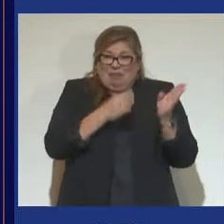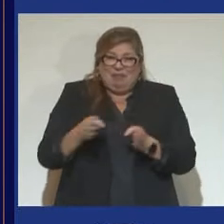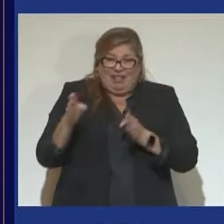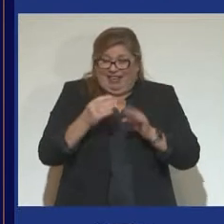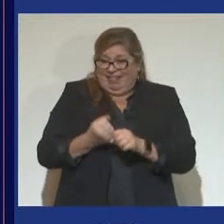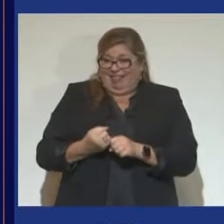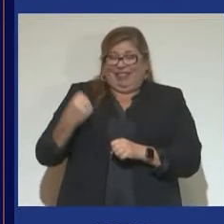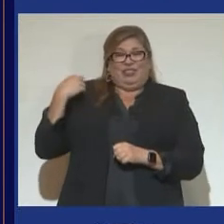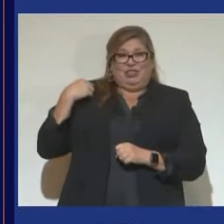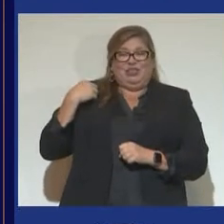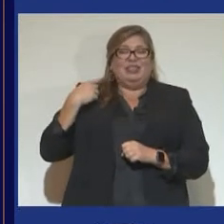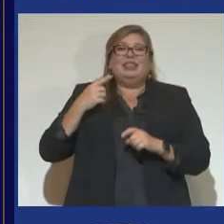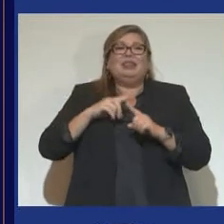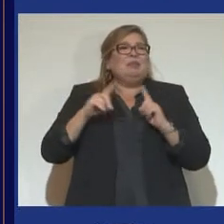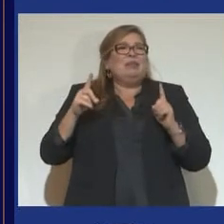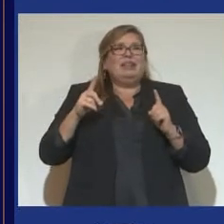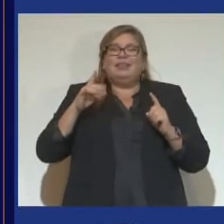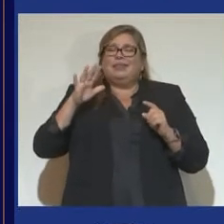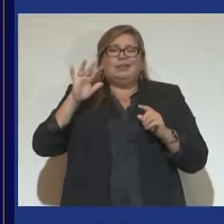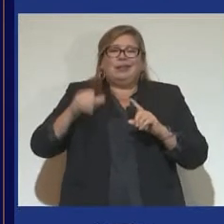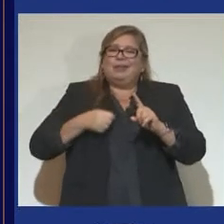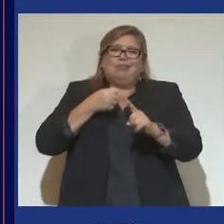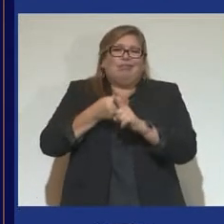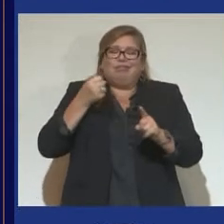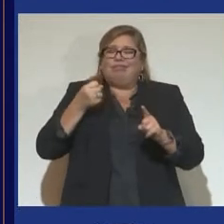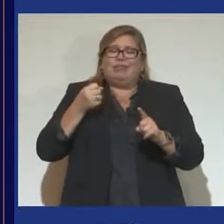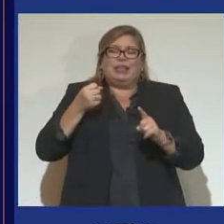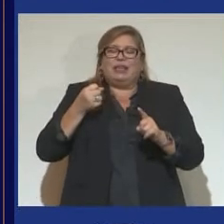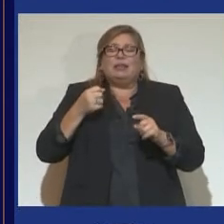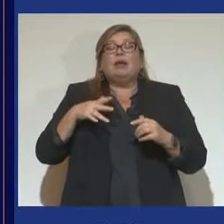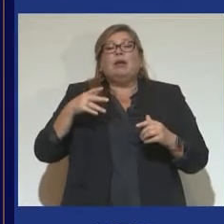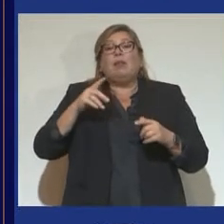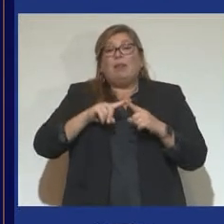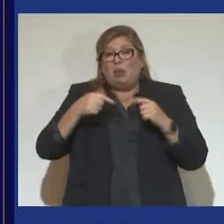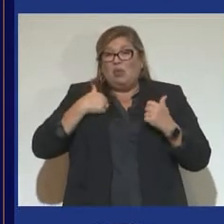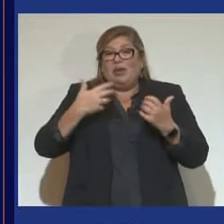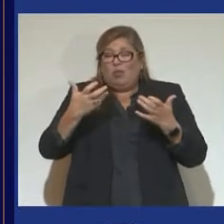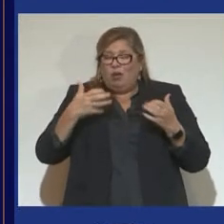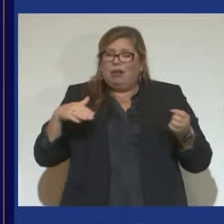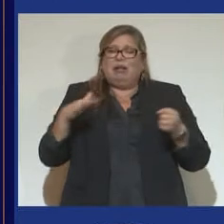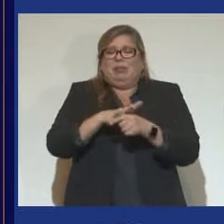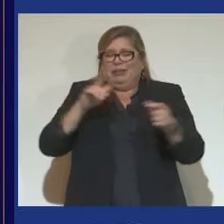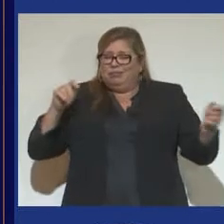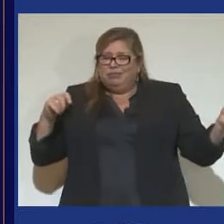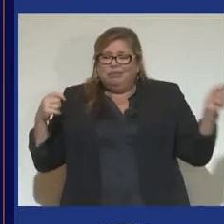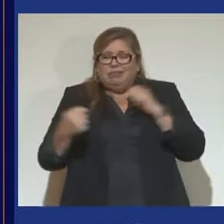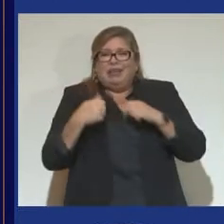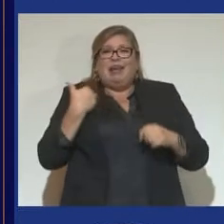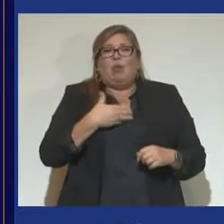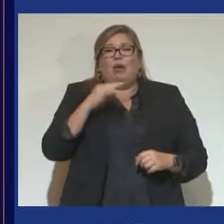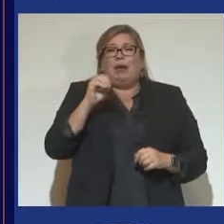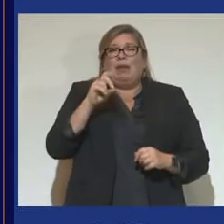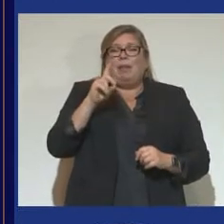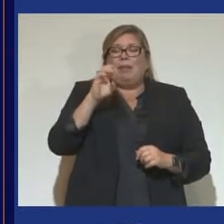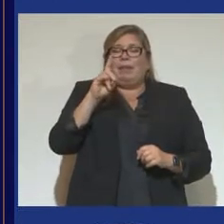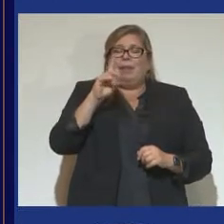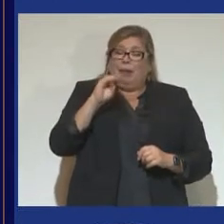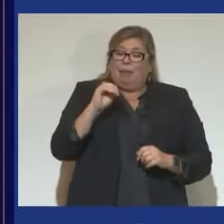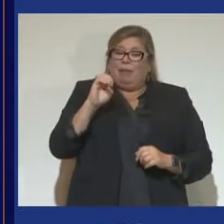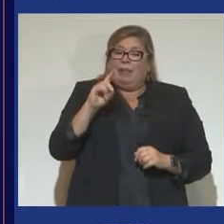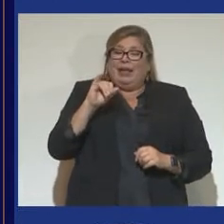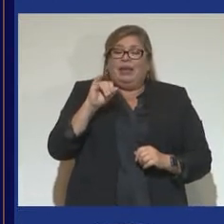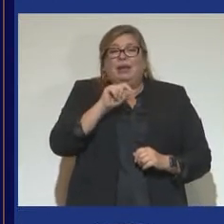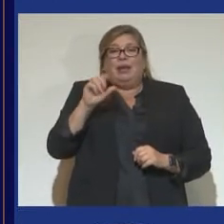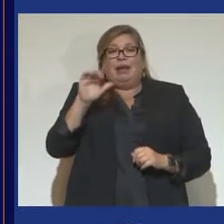impactado por inversiones en una transformación del sistema de medical medicaid nacionalmente y